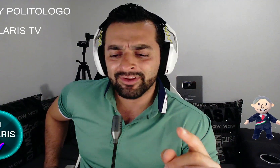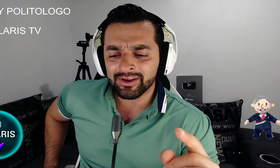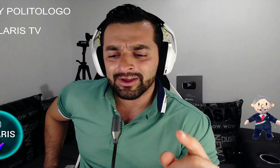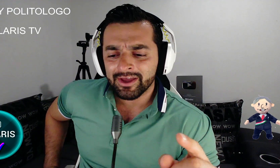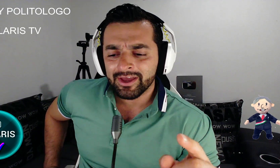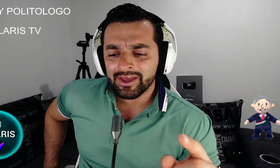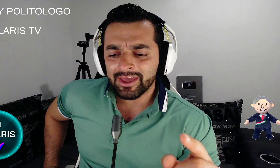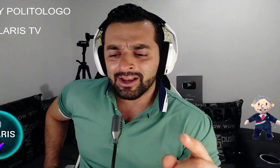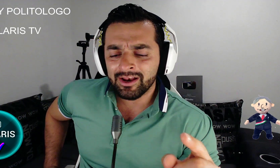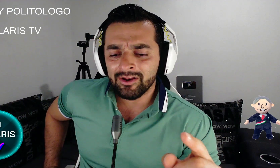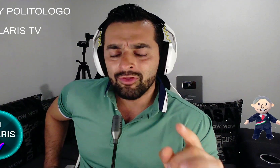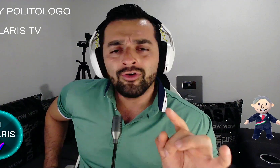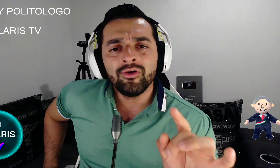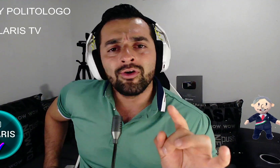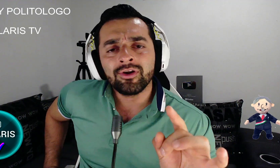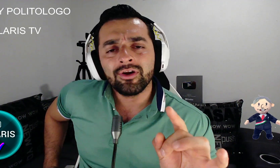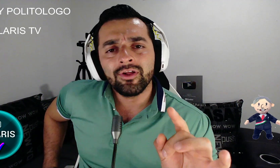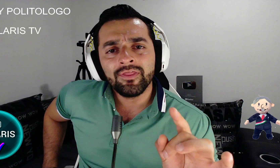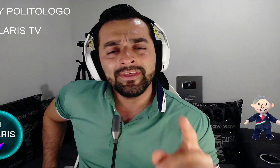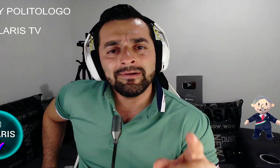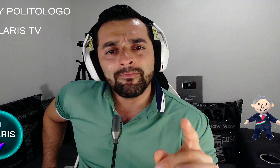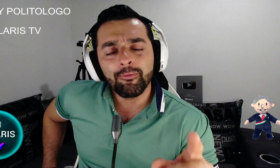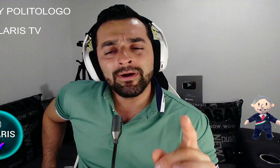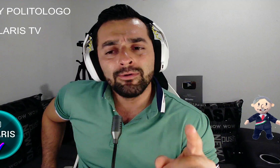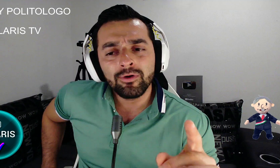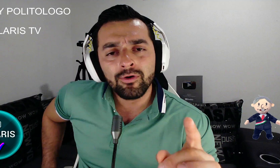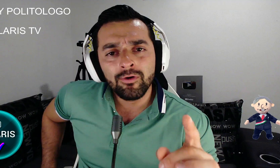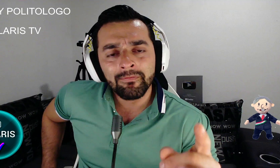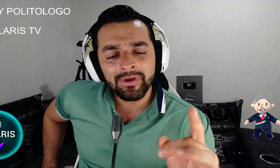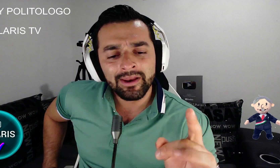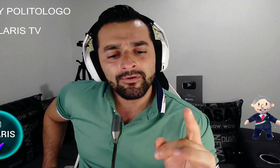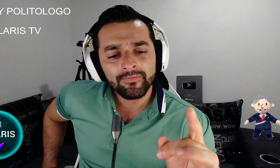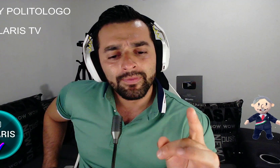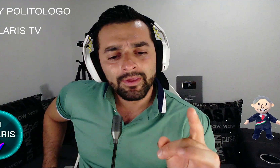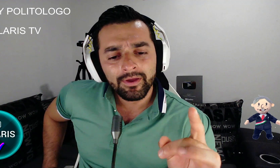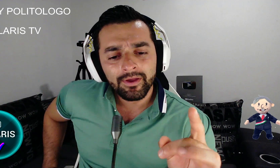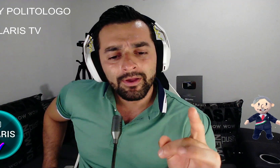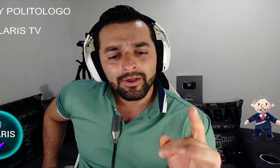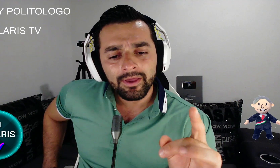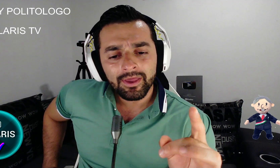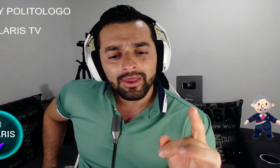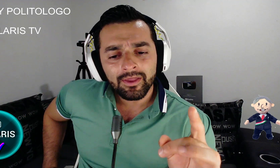de reconocer el dolor del pueblo colombiano